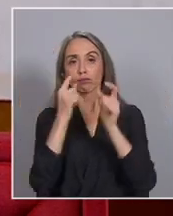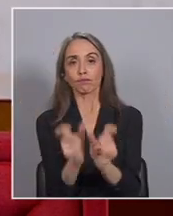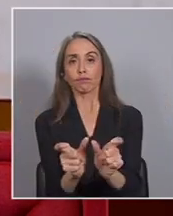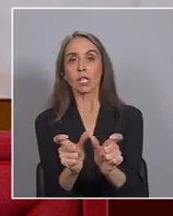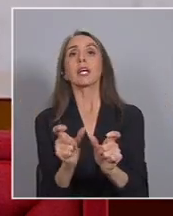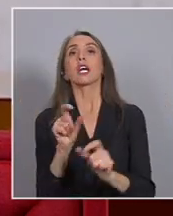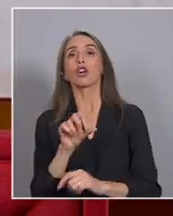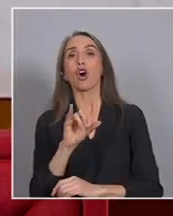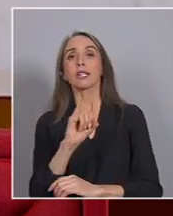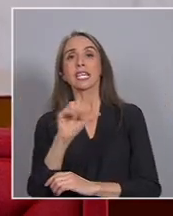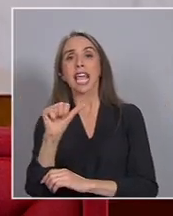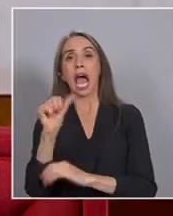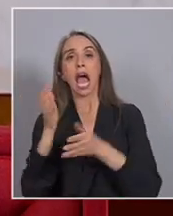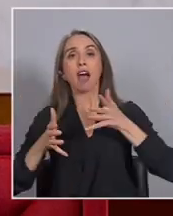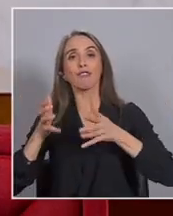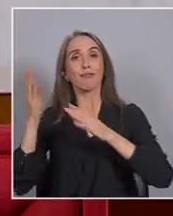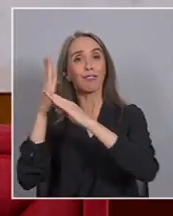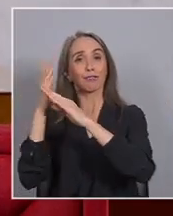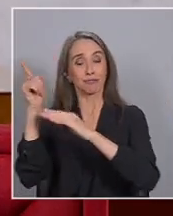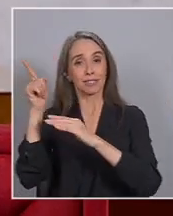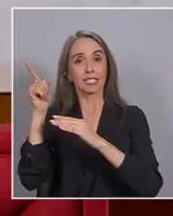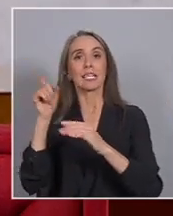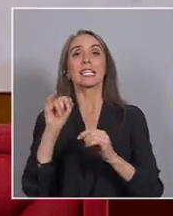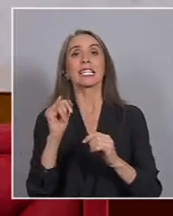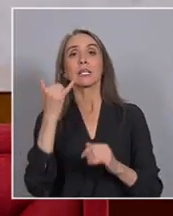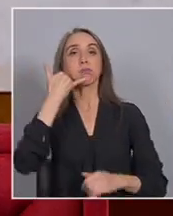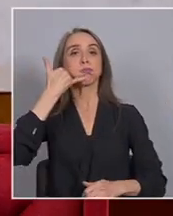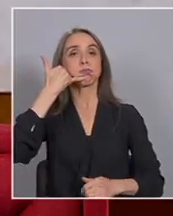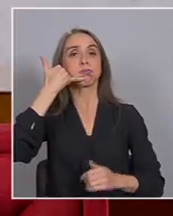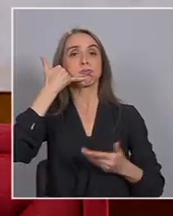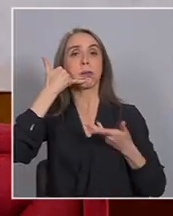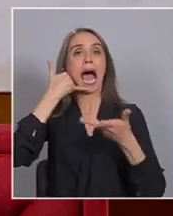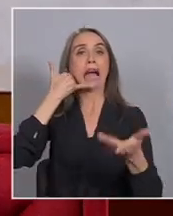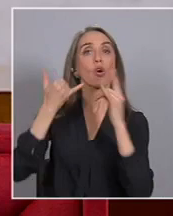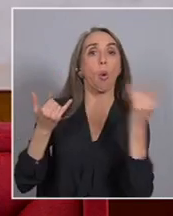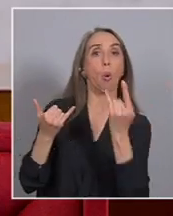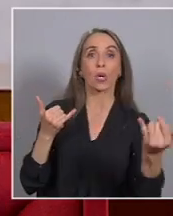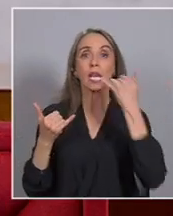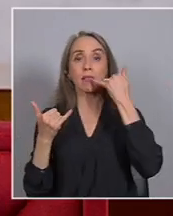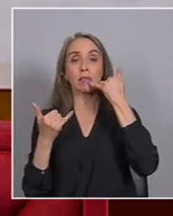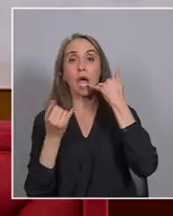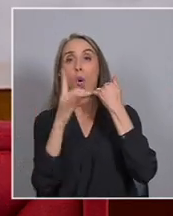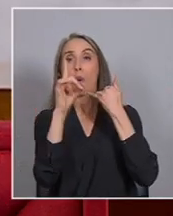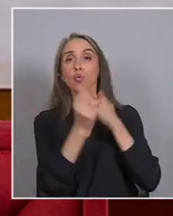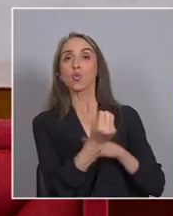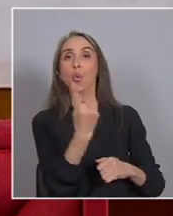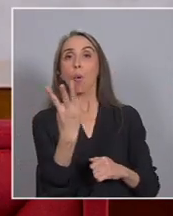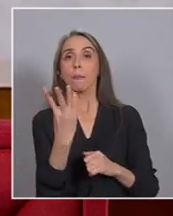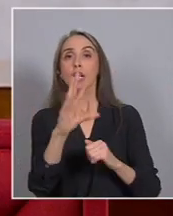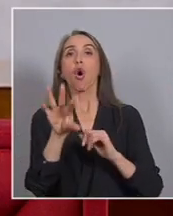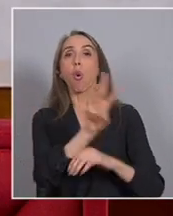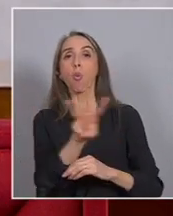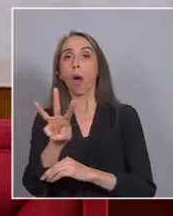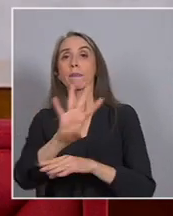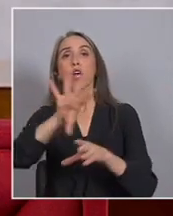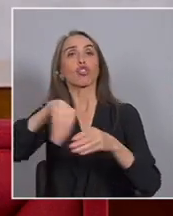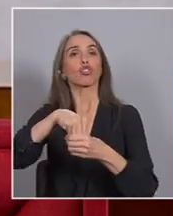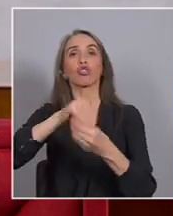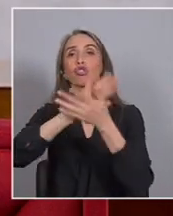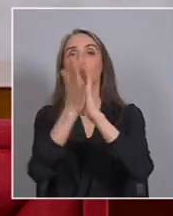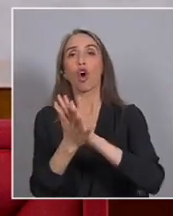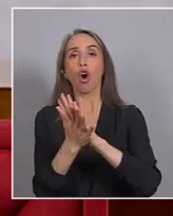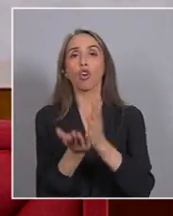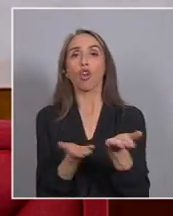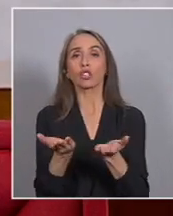artificial y que se acompaña con un servicio de atención de emergencias que integra en una plataforma única todos los servicios que la